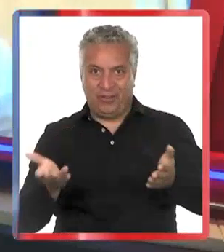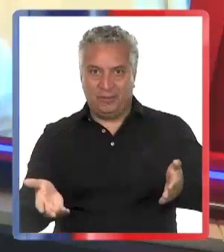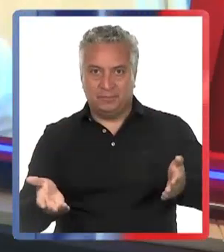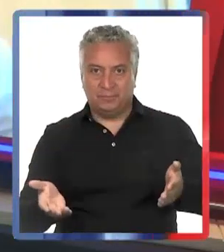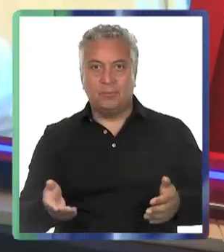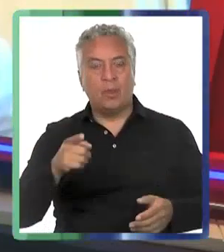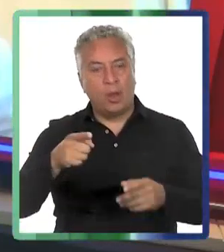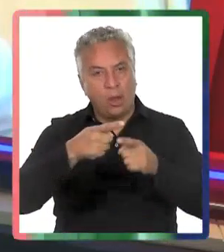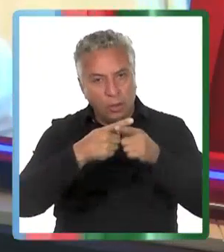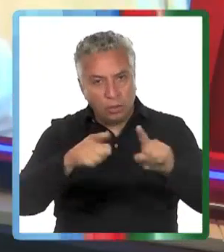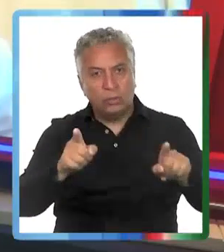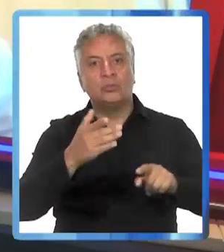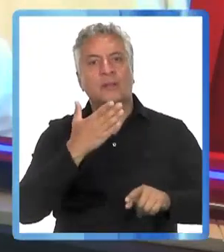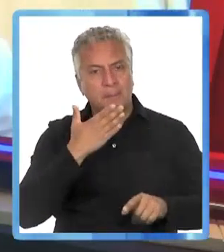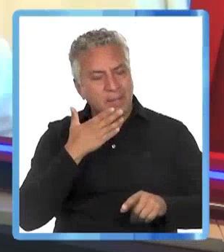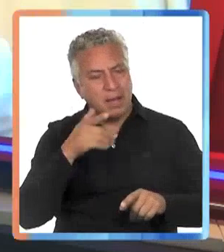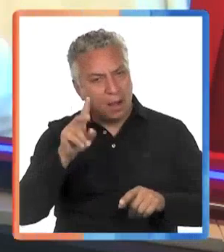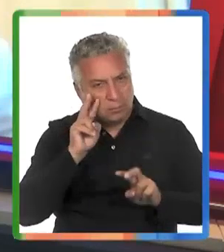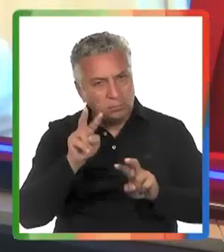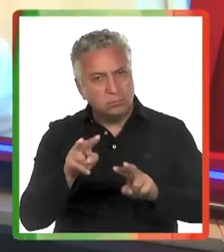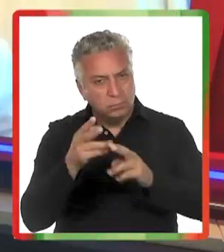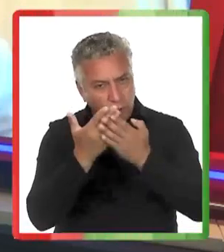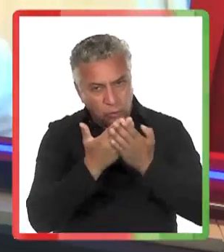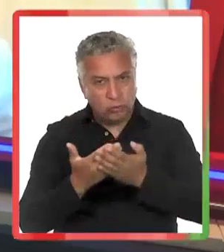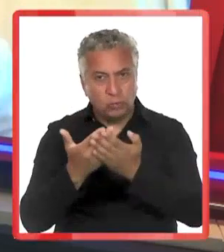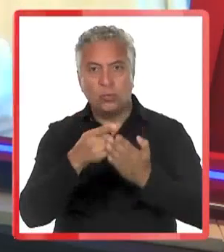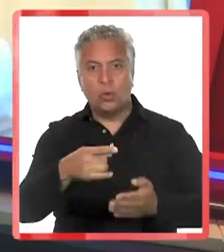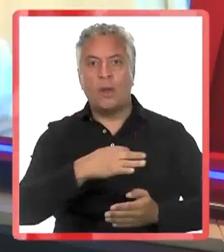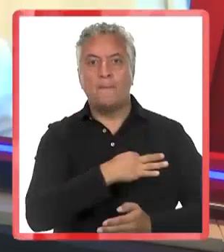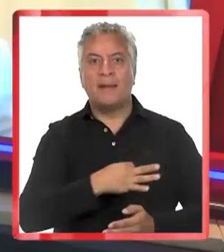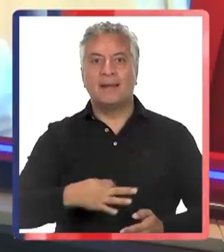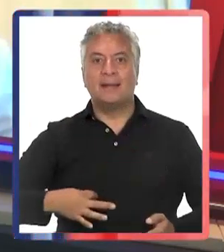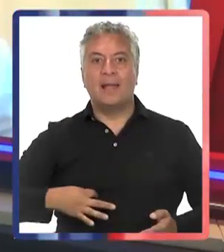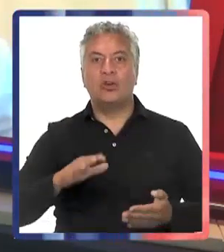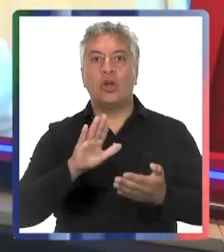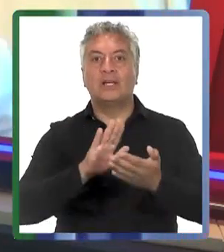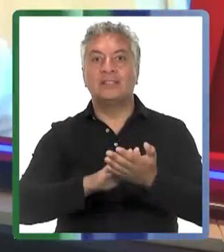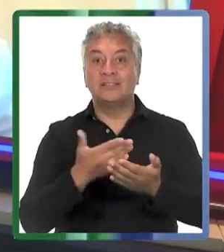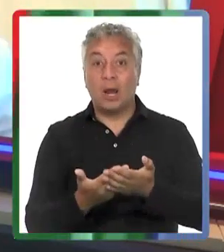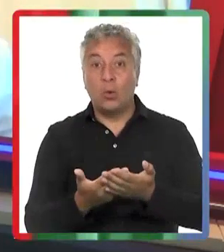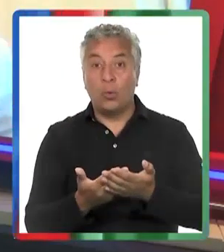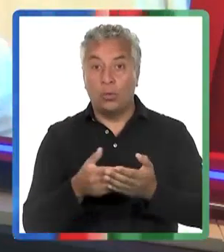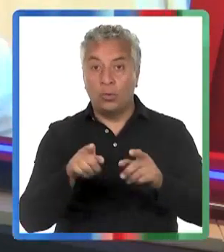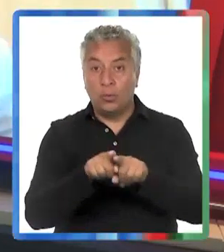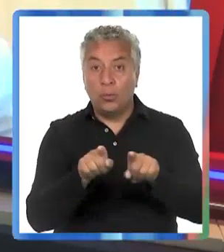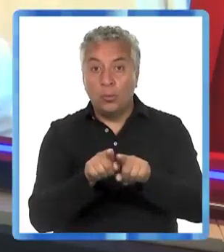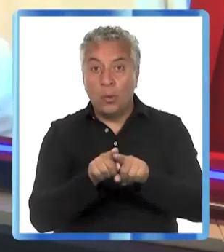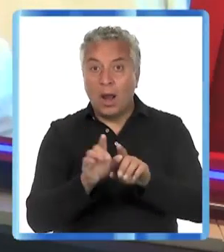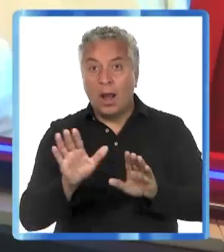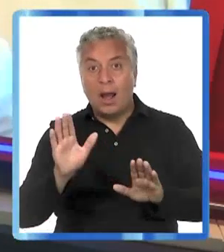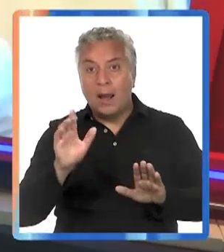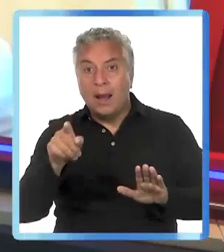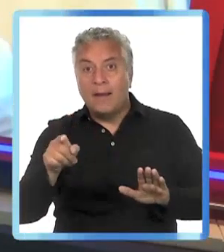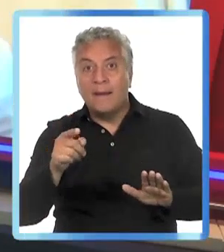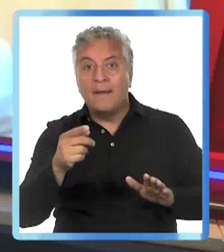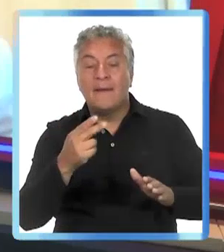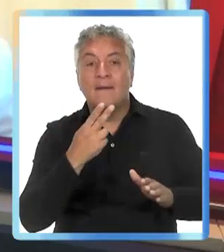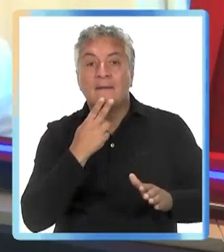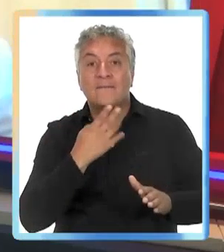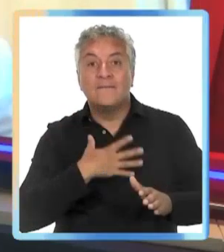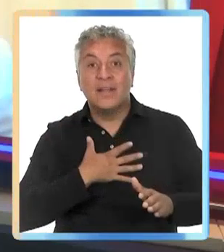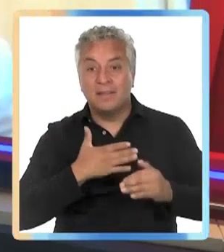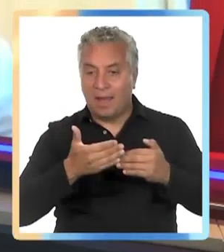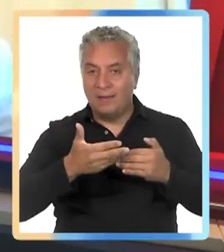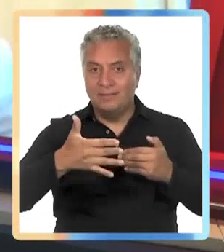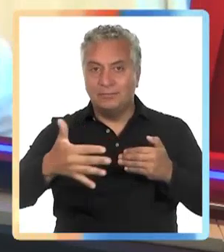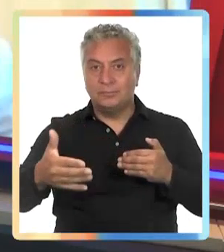Y otro aspecto que me llama muchísimo la atención de este estudio que entrega esta semana el Ministerio de Salud es que la esperanza de vida se acortó a